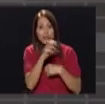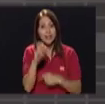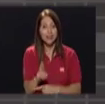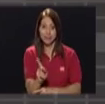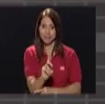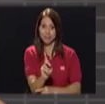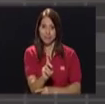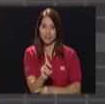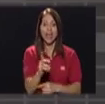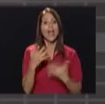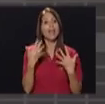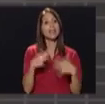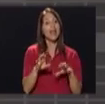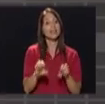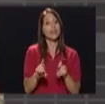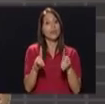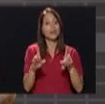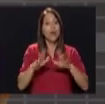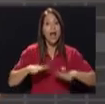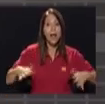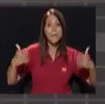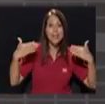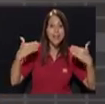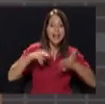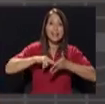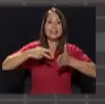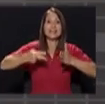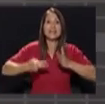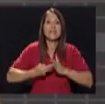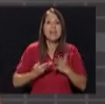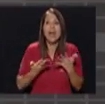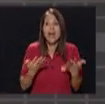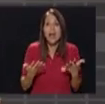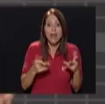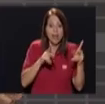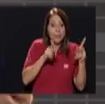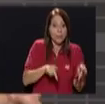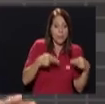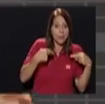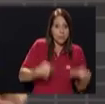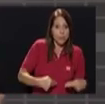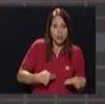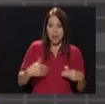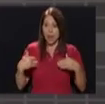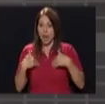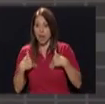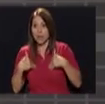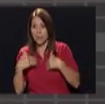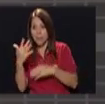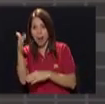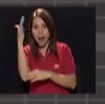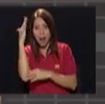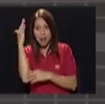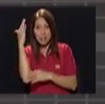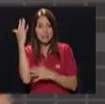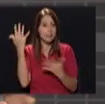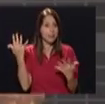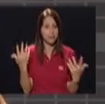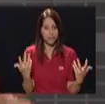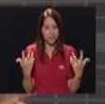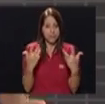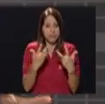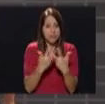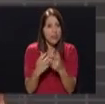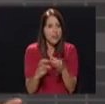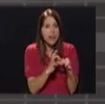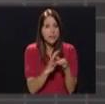país. O sea, ya es una educación ambiental que involucra esa relación entre humanos y fauna, o entre